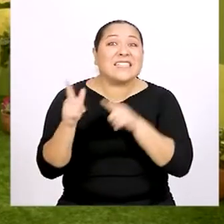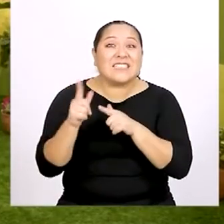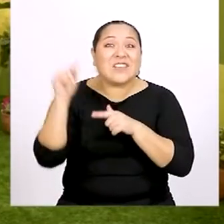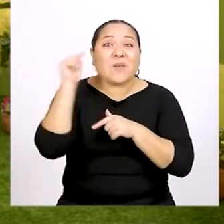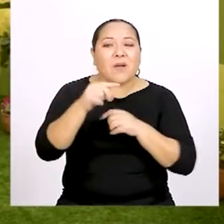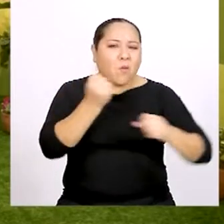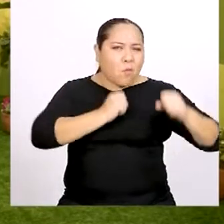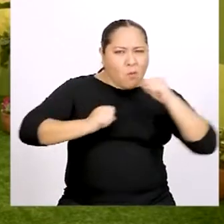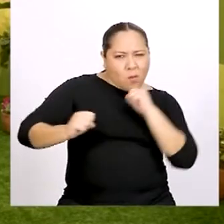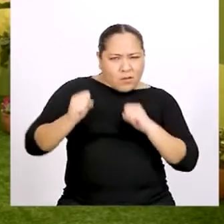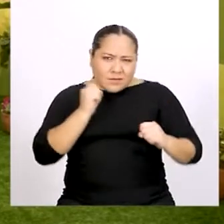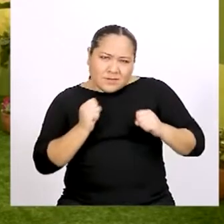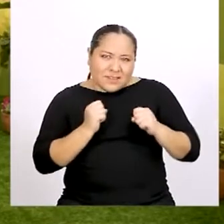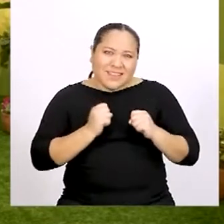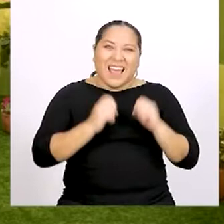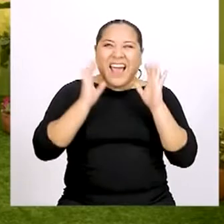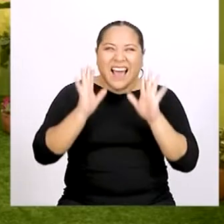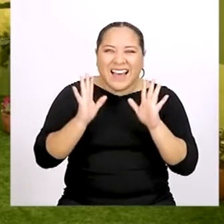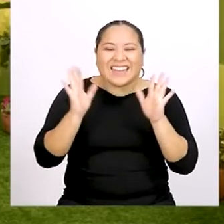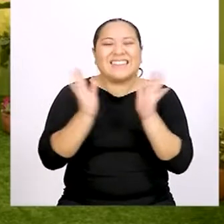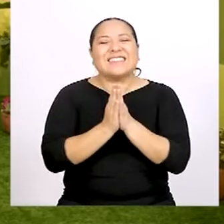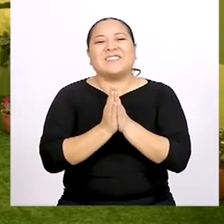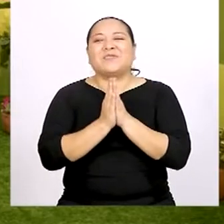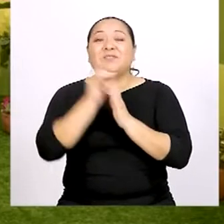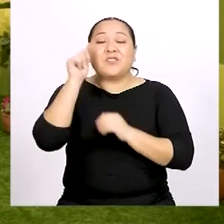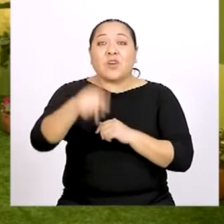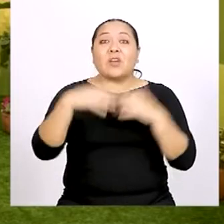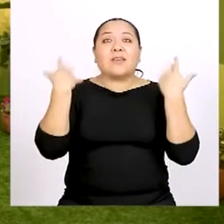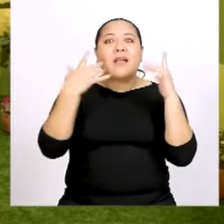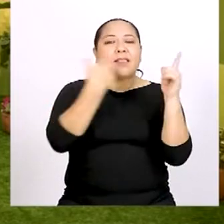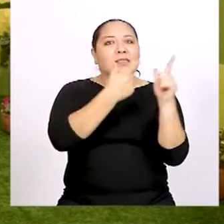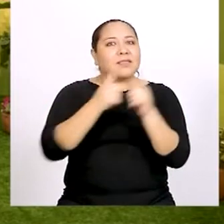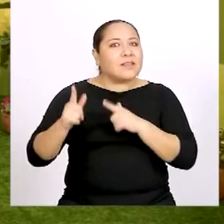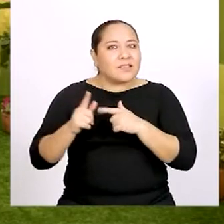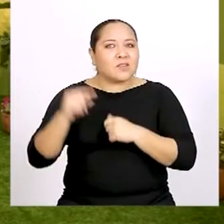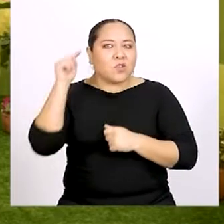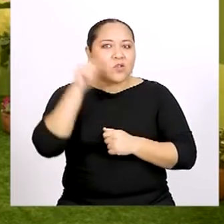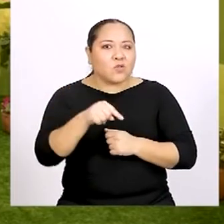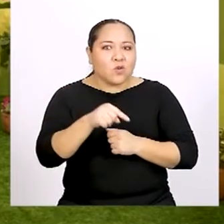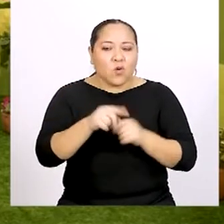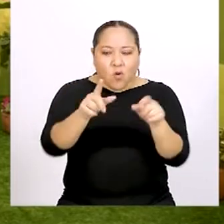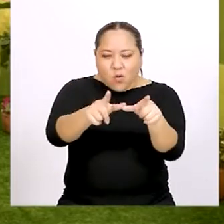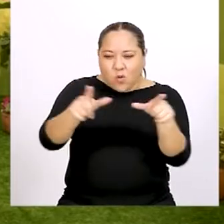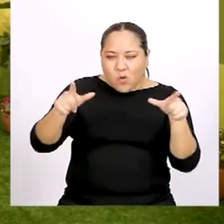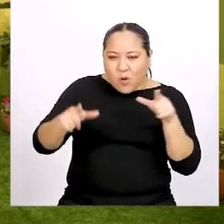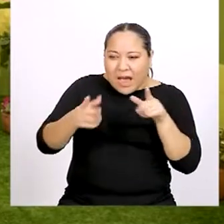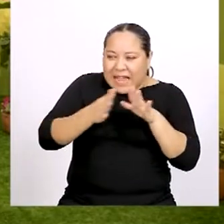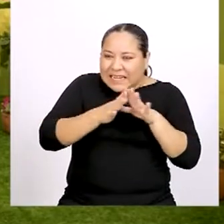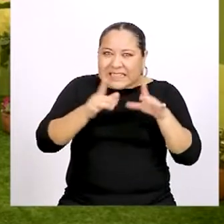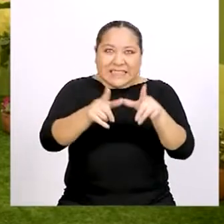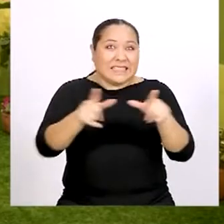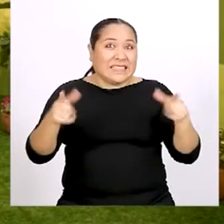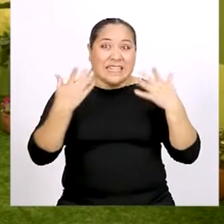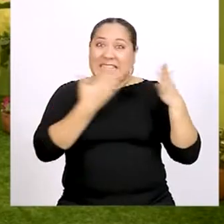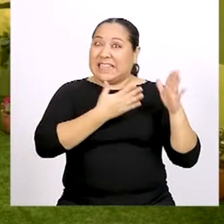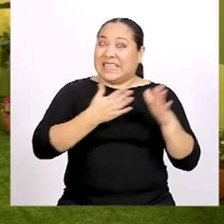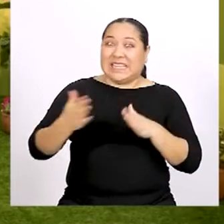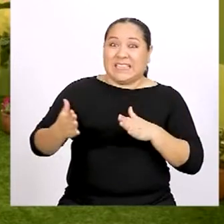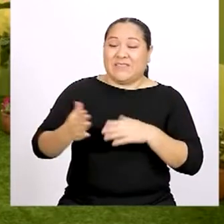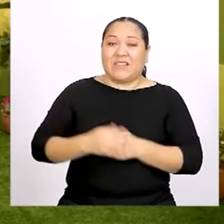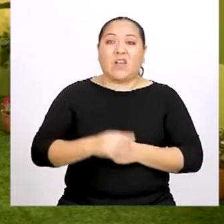Niños, ¿listas y listos para moverse? Ah, muy bien, yo ya tengo todo listo. Tengo un espacio